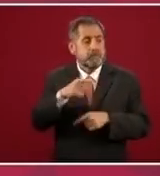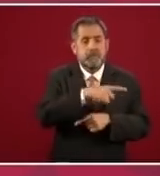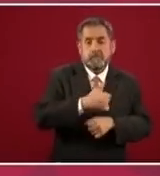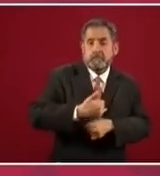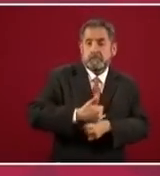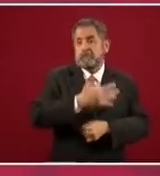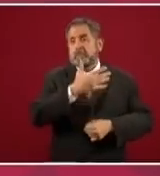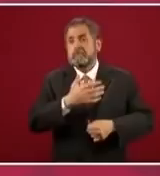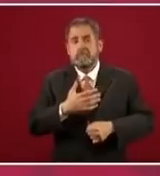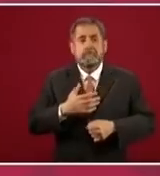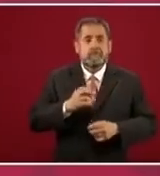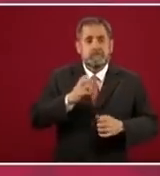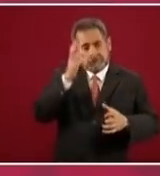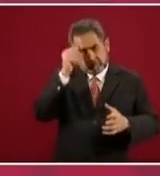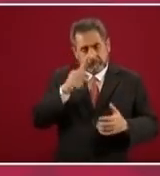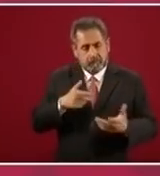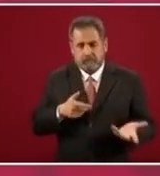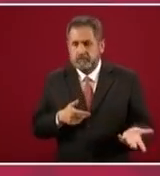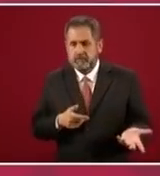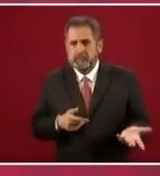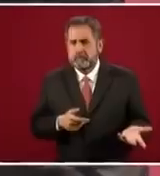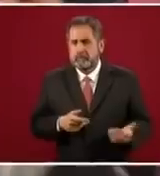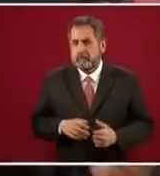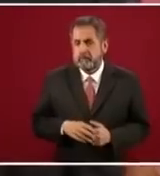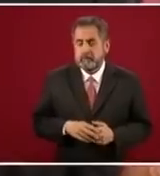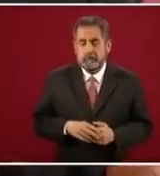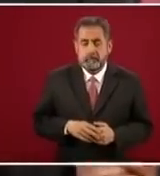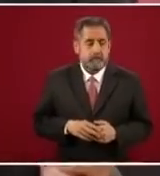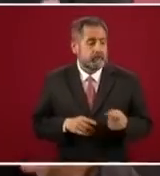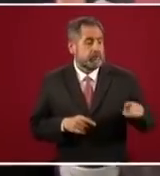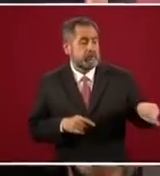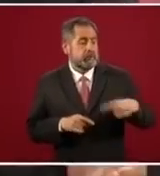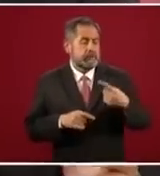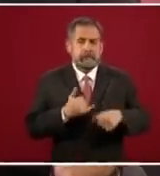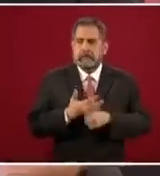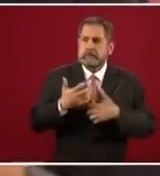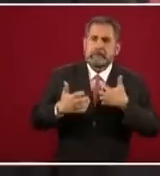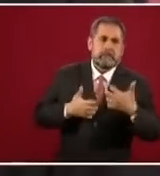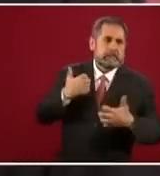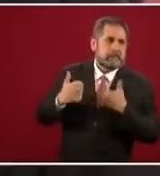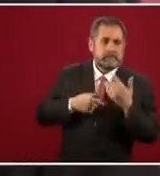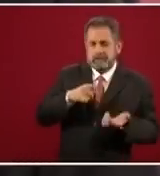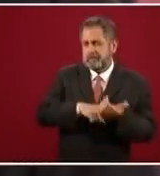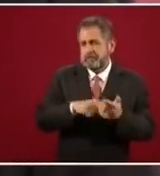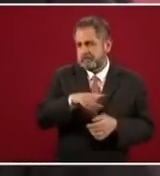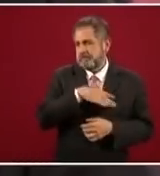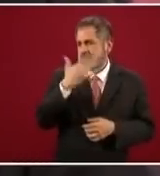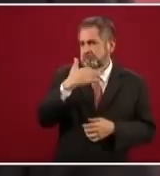de los conservadores corruptos,